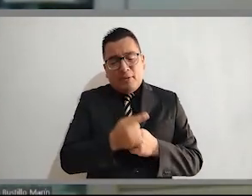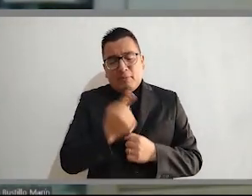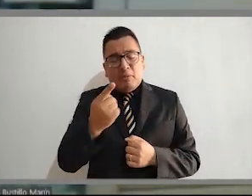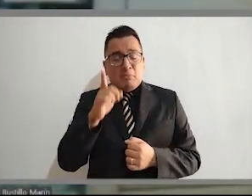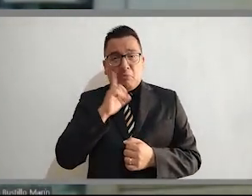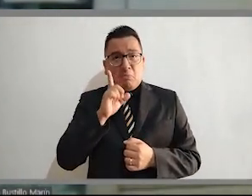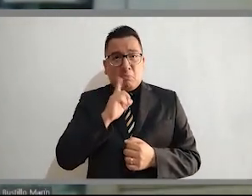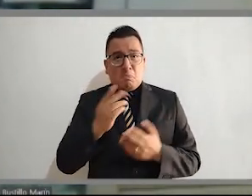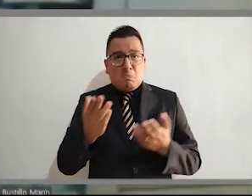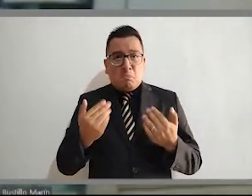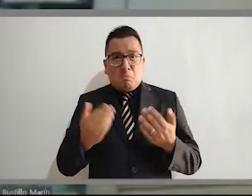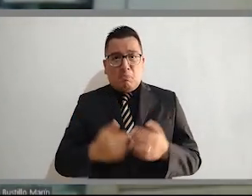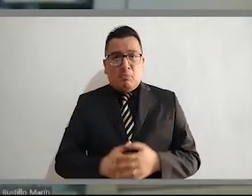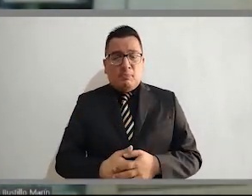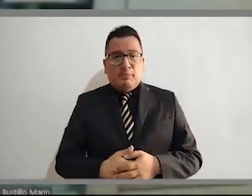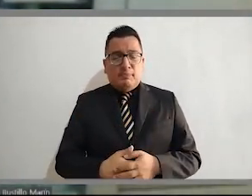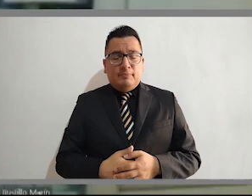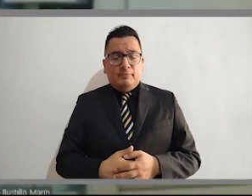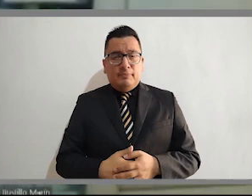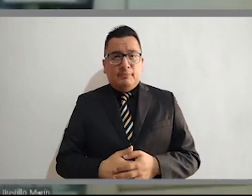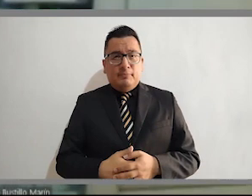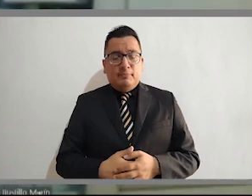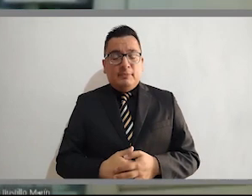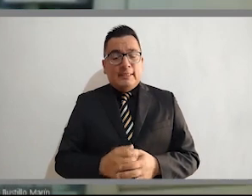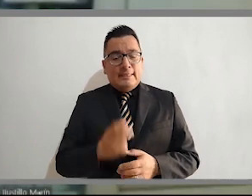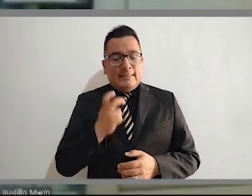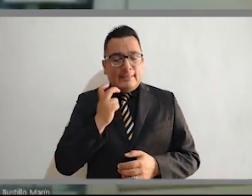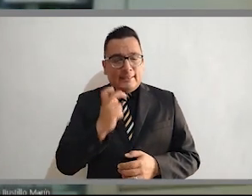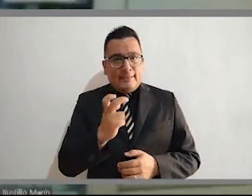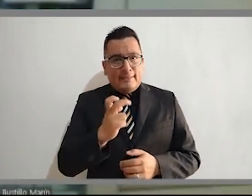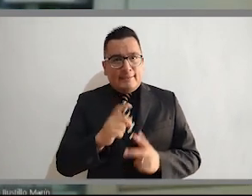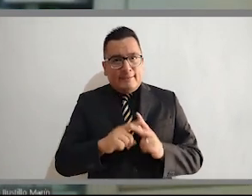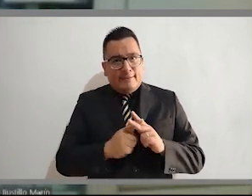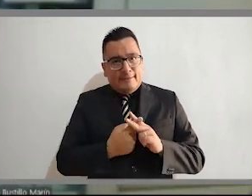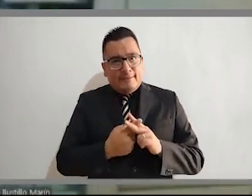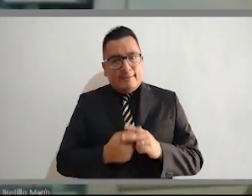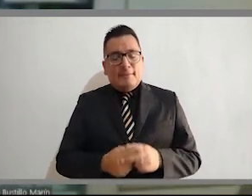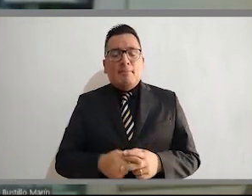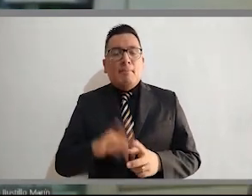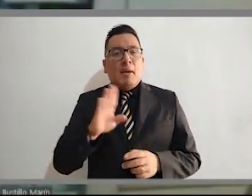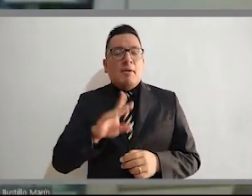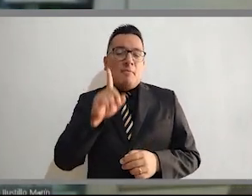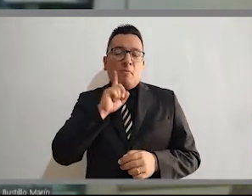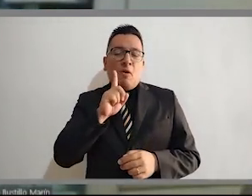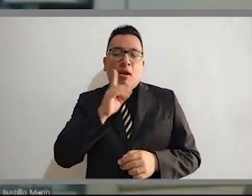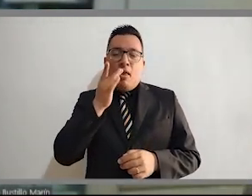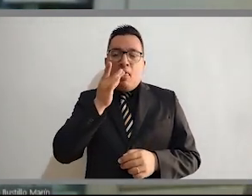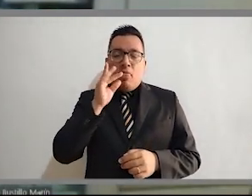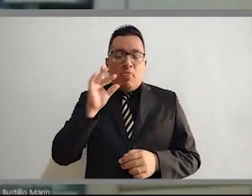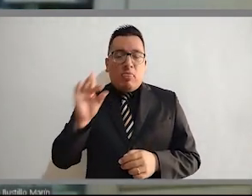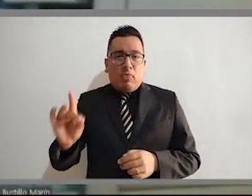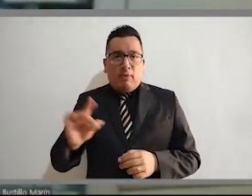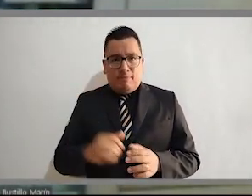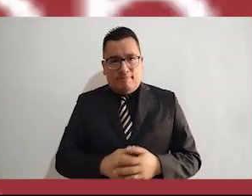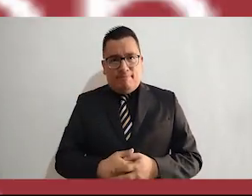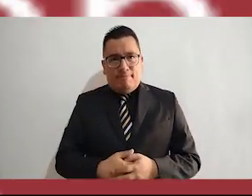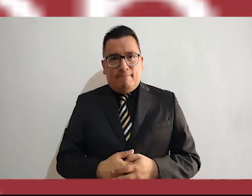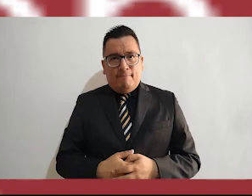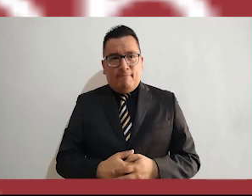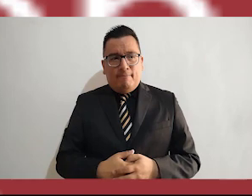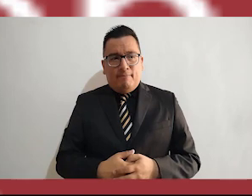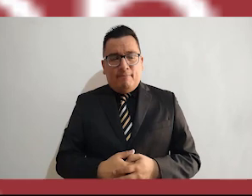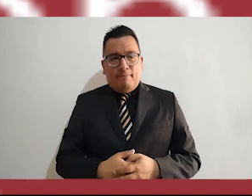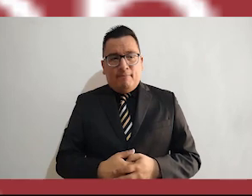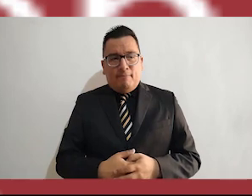no tenemos mujeres. Pues desde ahí empieza la invisibilización de las mujeres en la